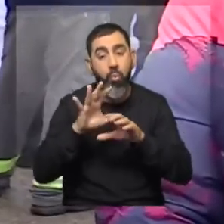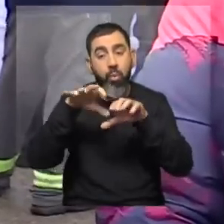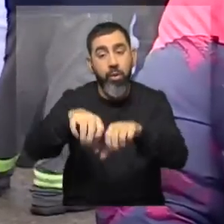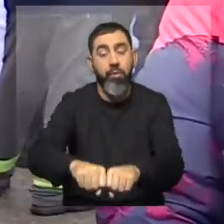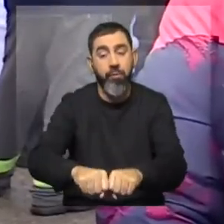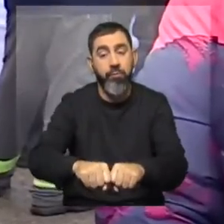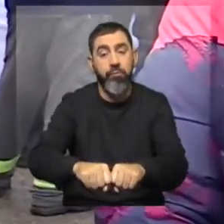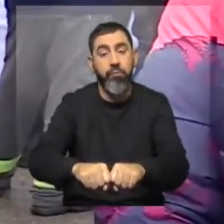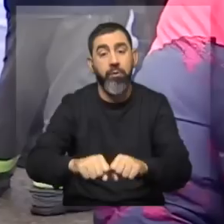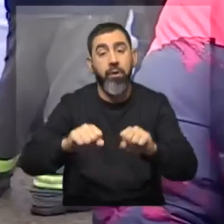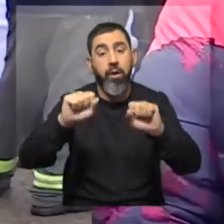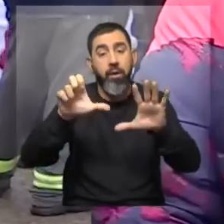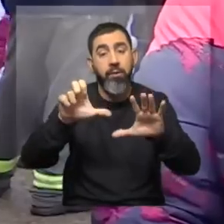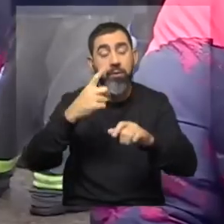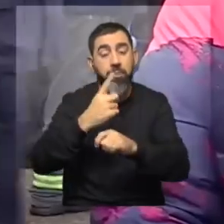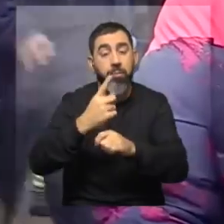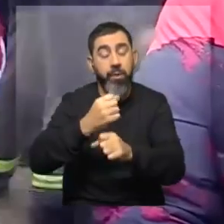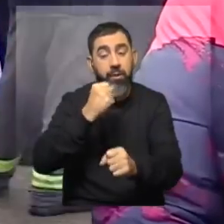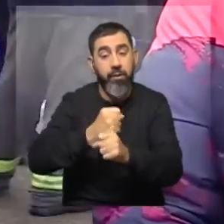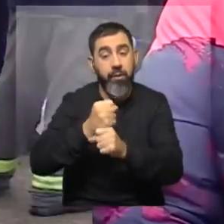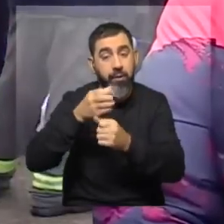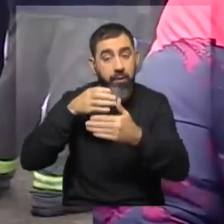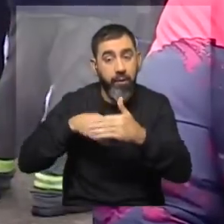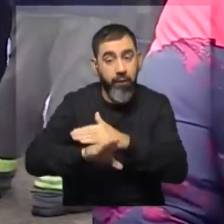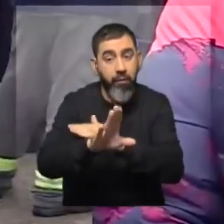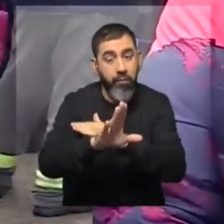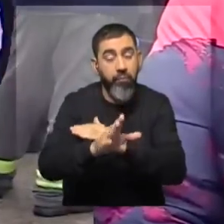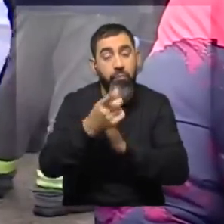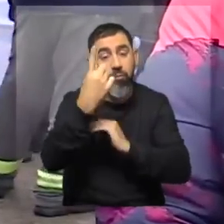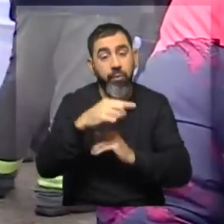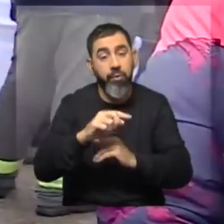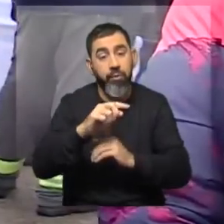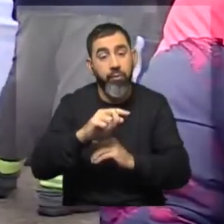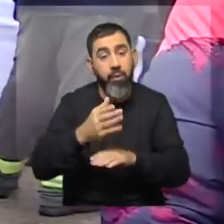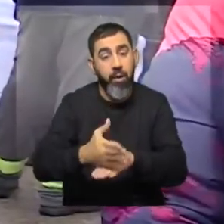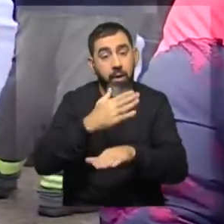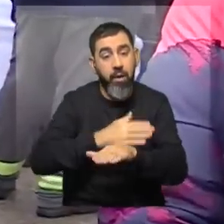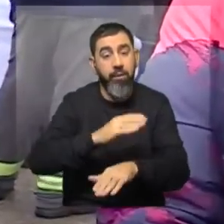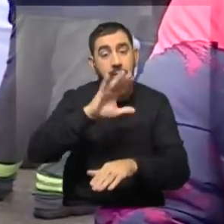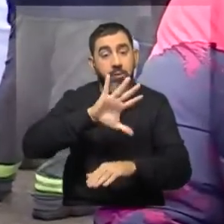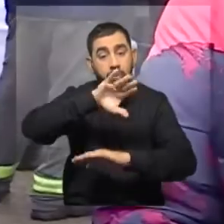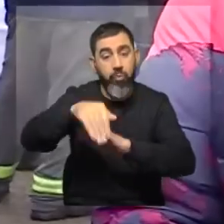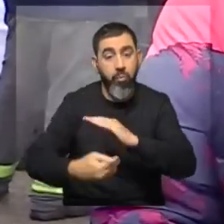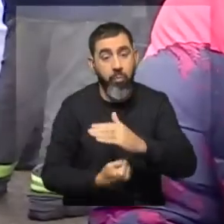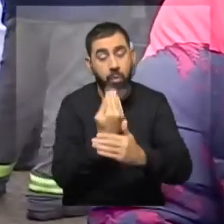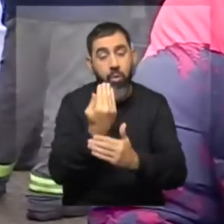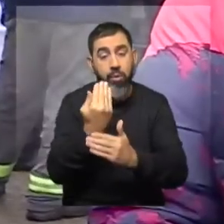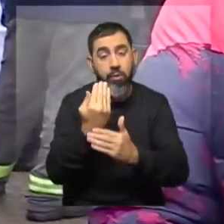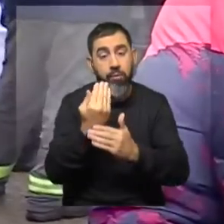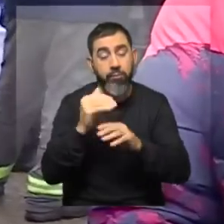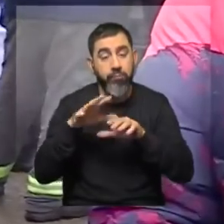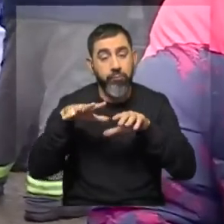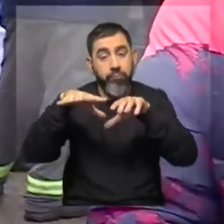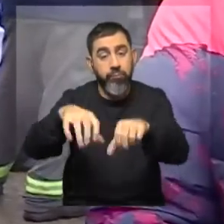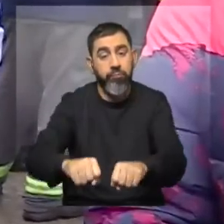a las seis es el primer turno de esta jornada pero en la previa porque desde las cinco en